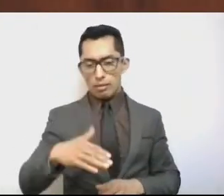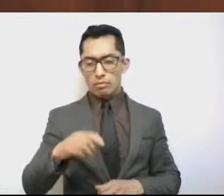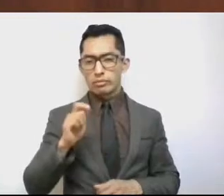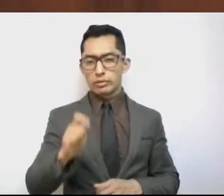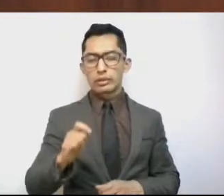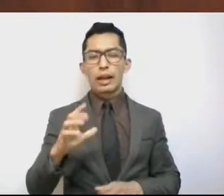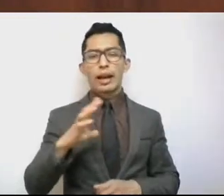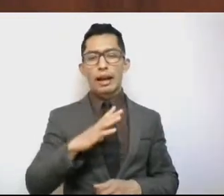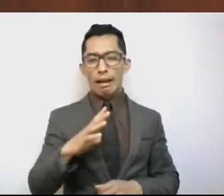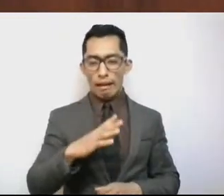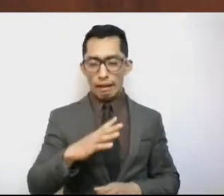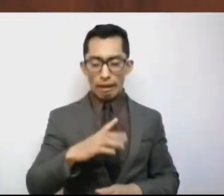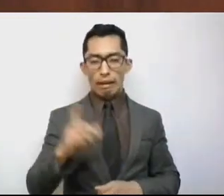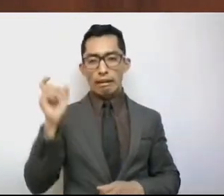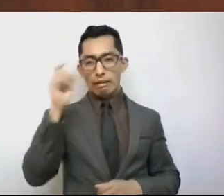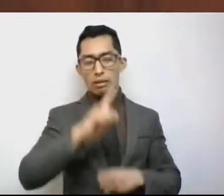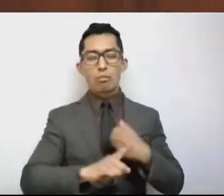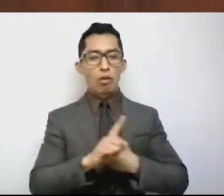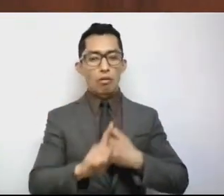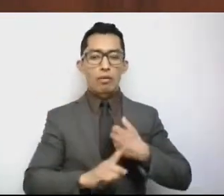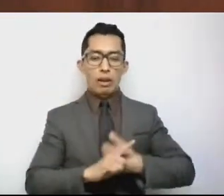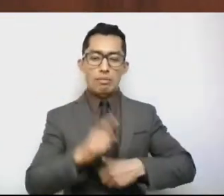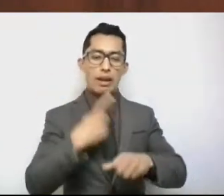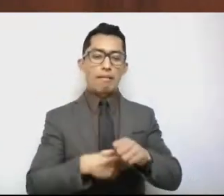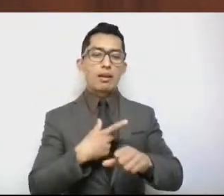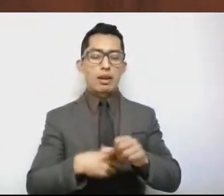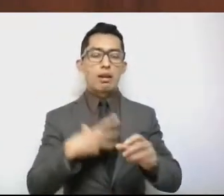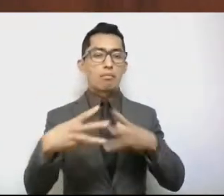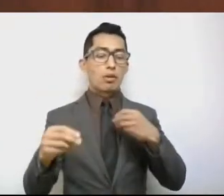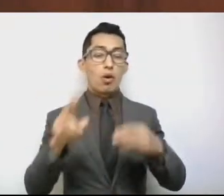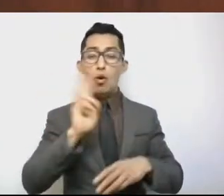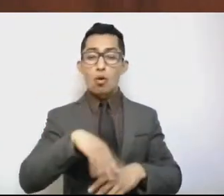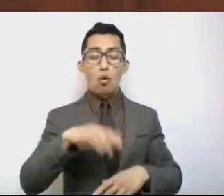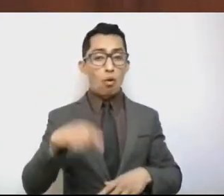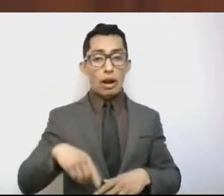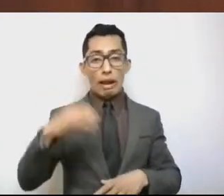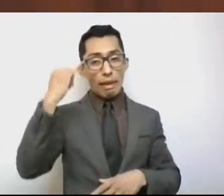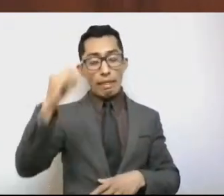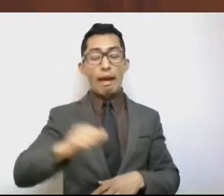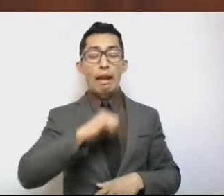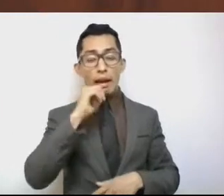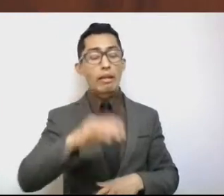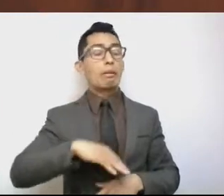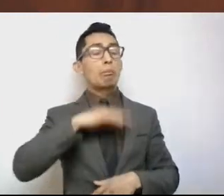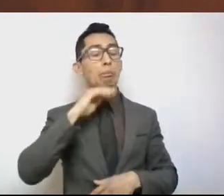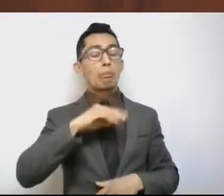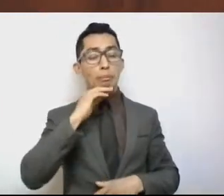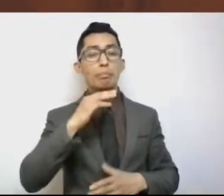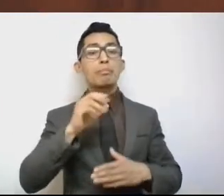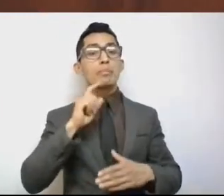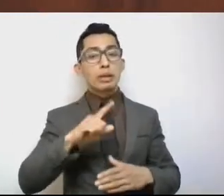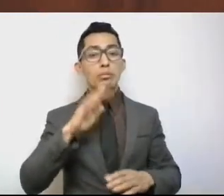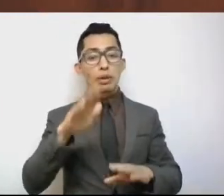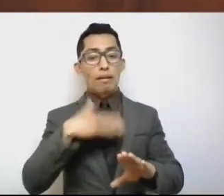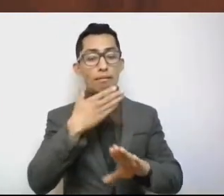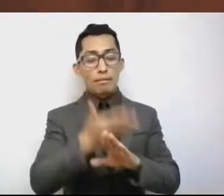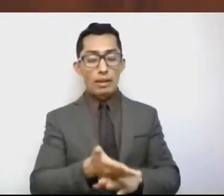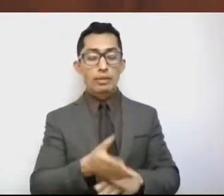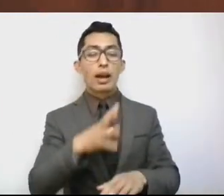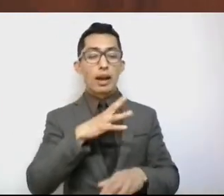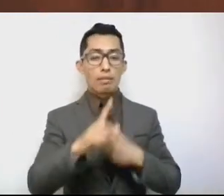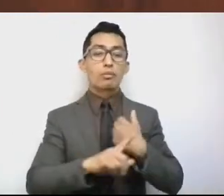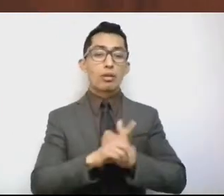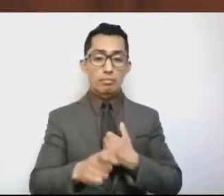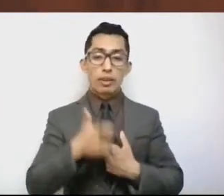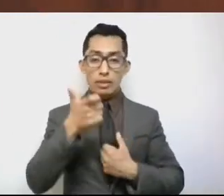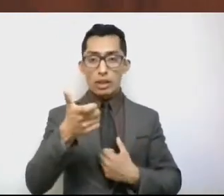las consecuencias económicas de una pandemia que nunca nos hubiéramos imaginado y cuyos efectos económicos han sido devastadores a nivel global